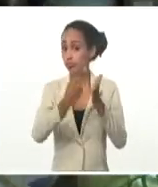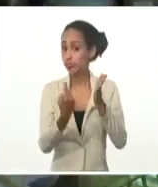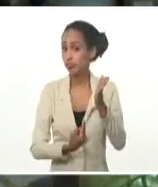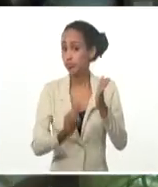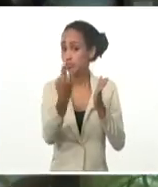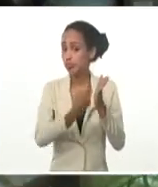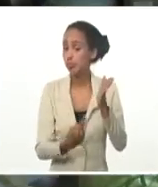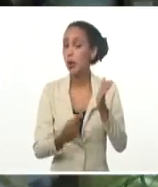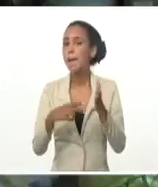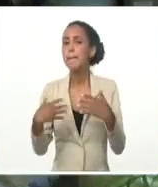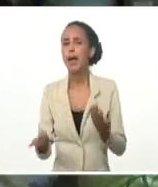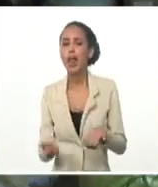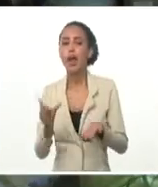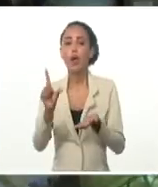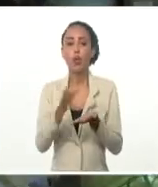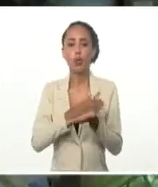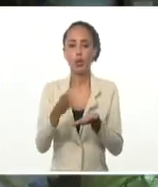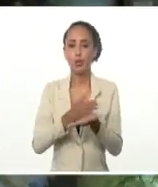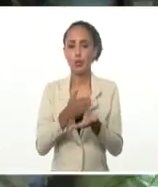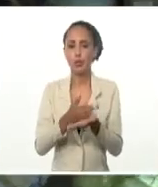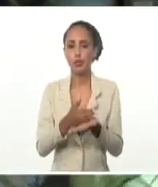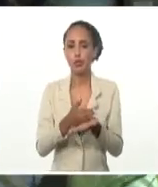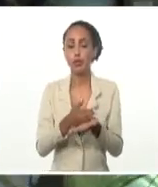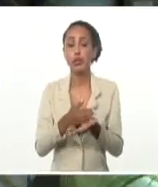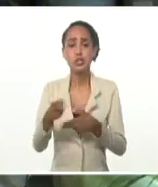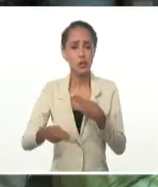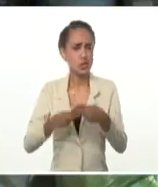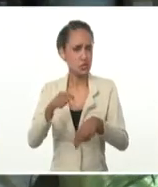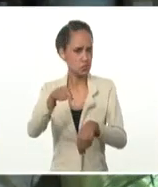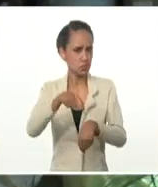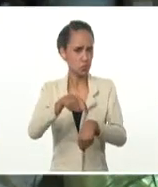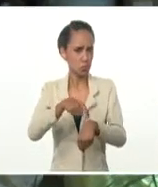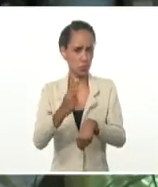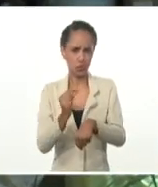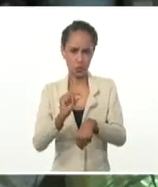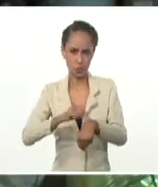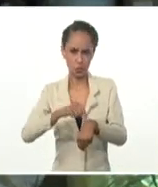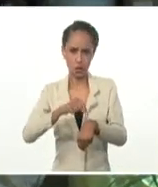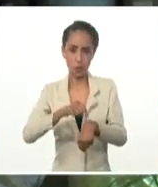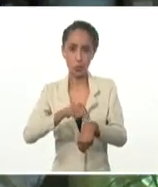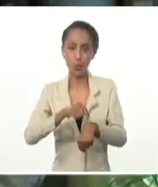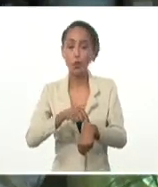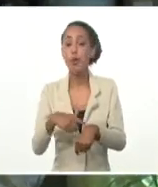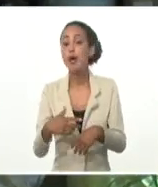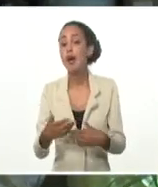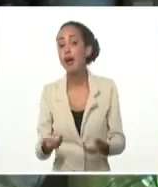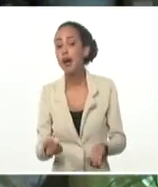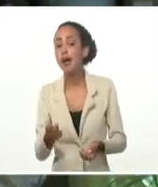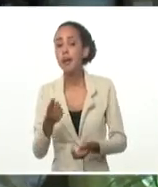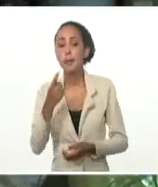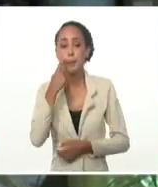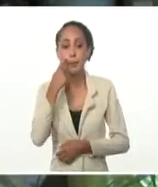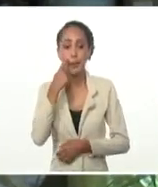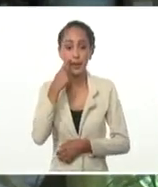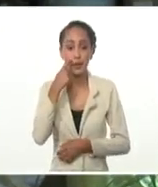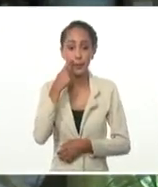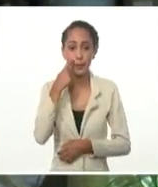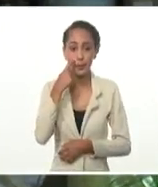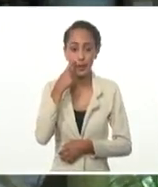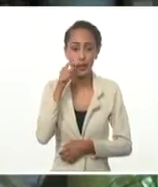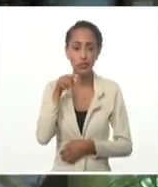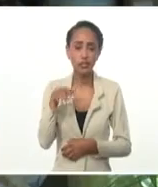libro que va a editarse dentro de poco en relación con las virtudes, escrito